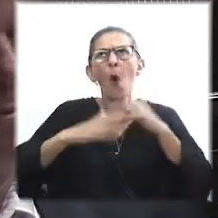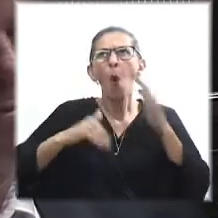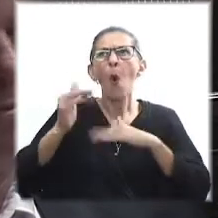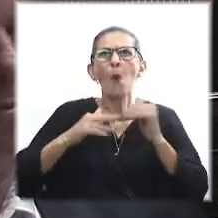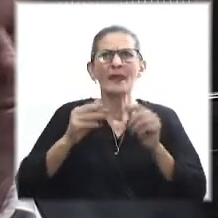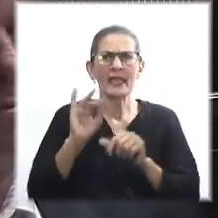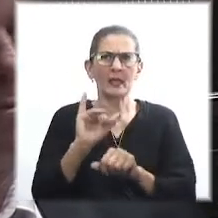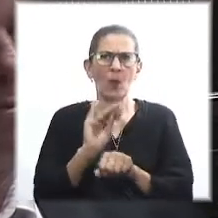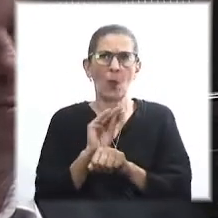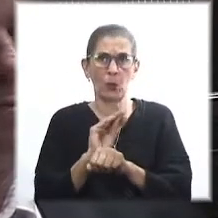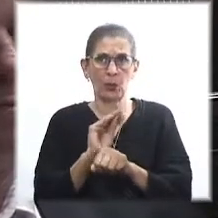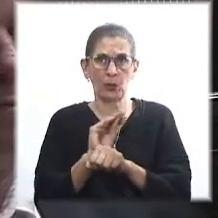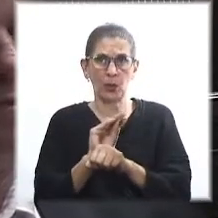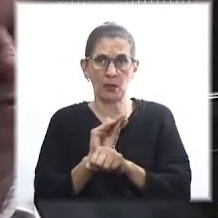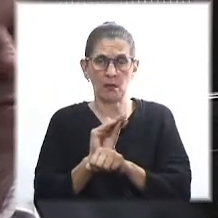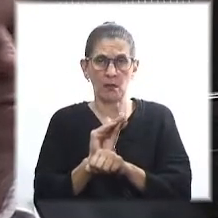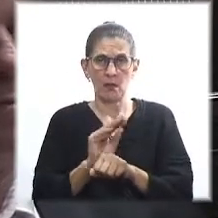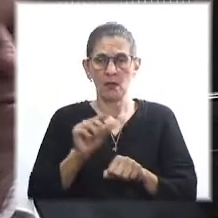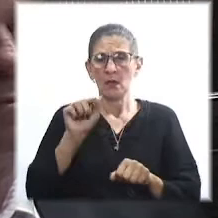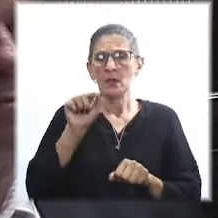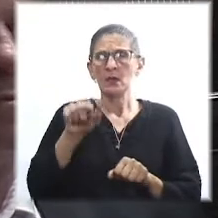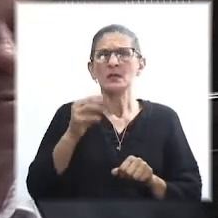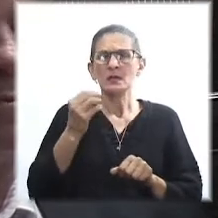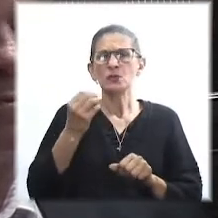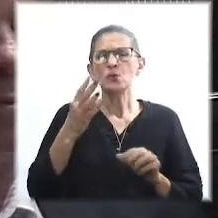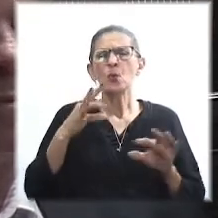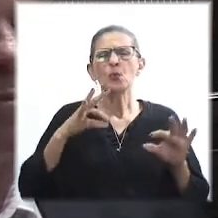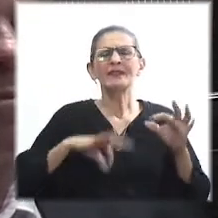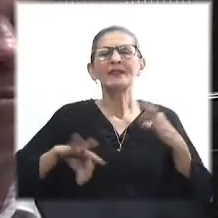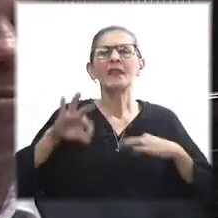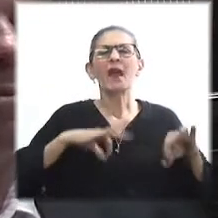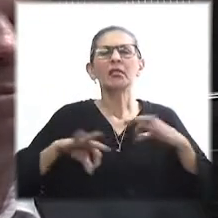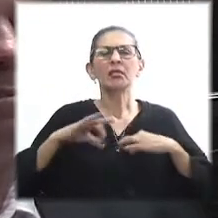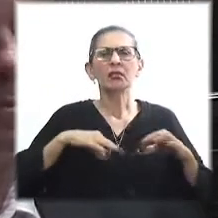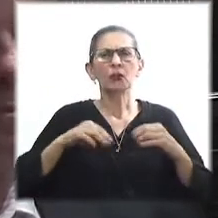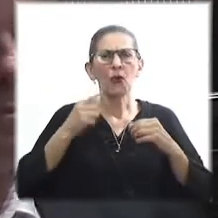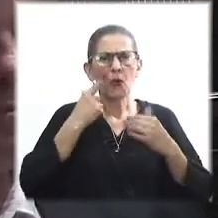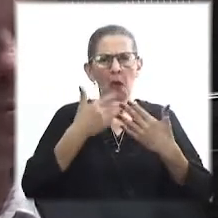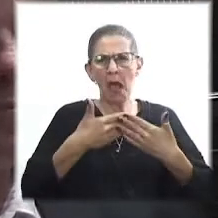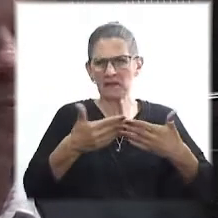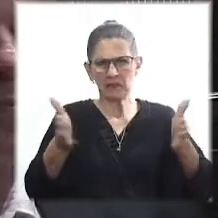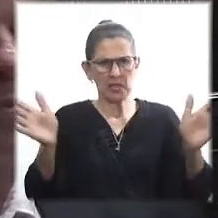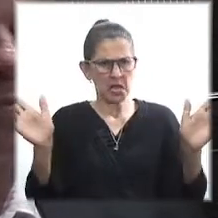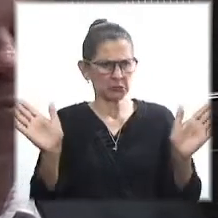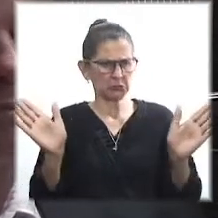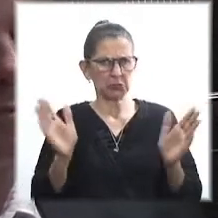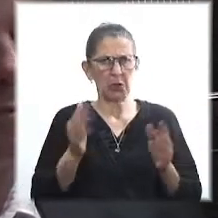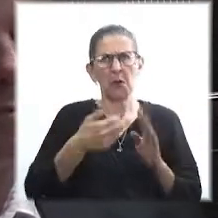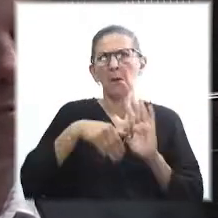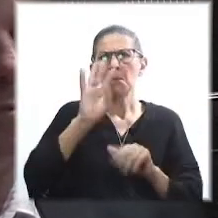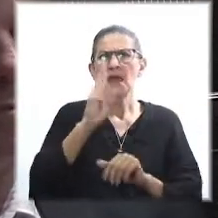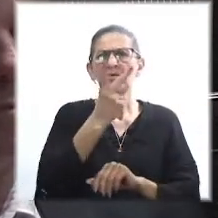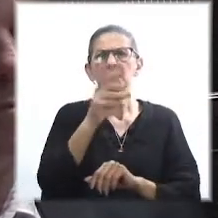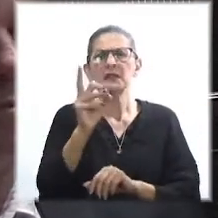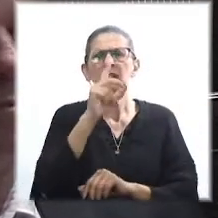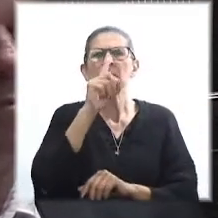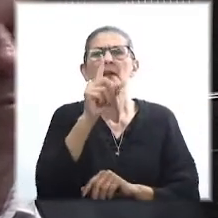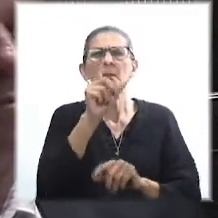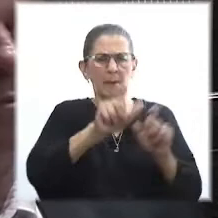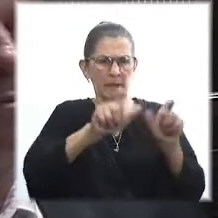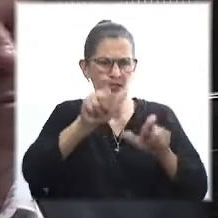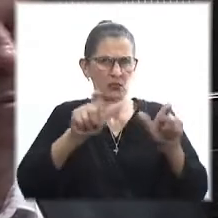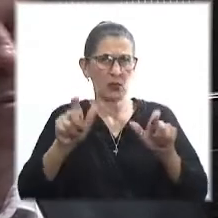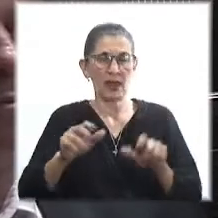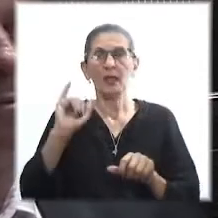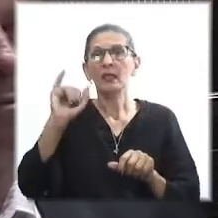y cultural. Es un anfiteatro a cielo abierto que recibe más de 20.000 personas, que el